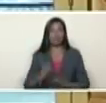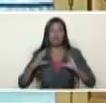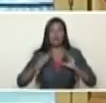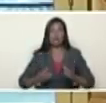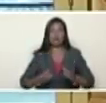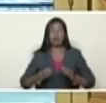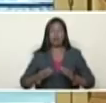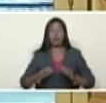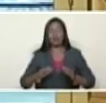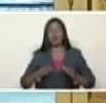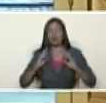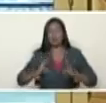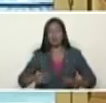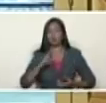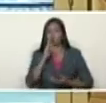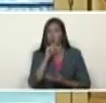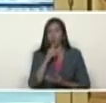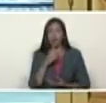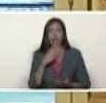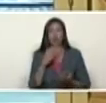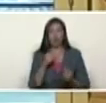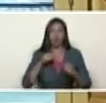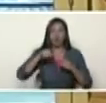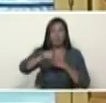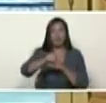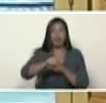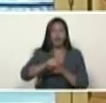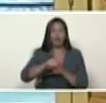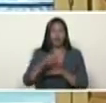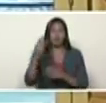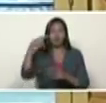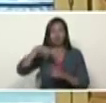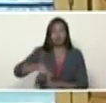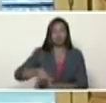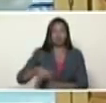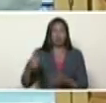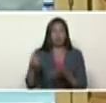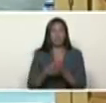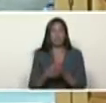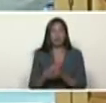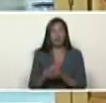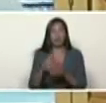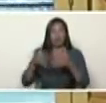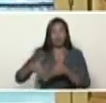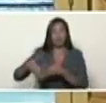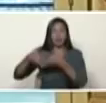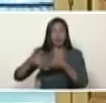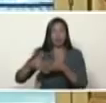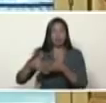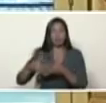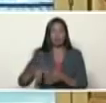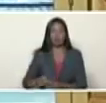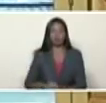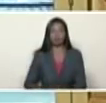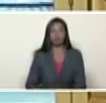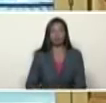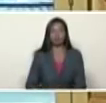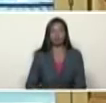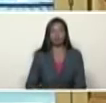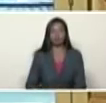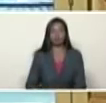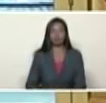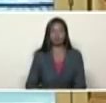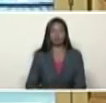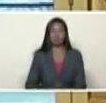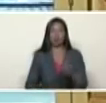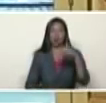compañero. Con las dos manos, siempre digo. Con una mano derrotamos a los golpistas y el imperialismo. ¡Pum! ¡Pum! ¡Pum!